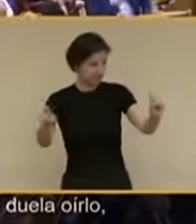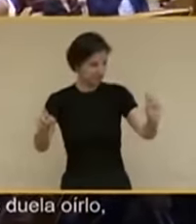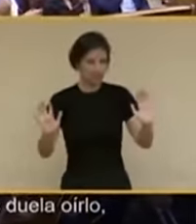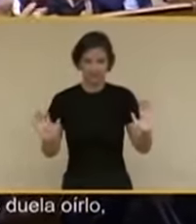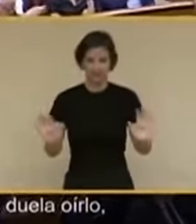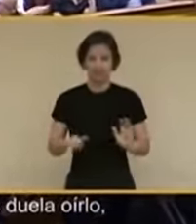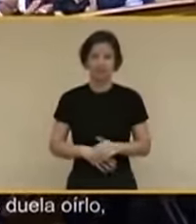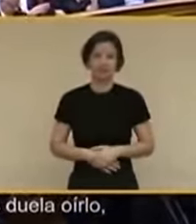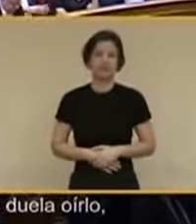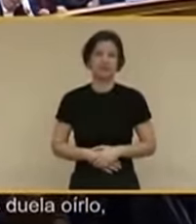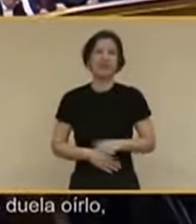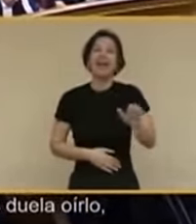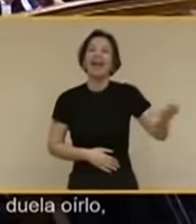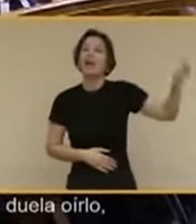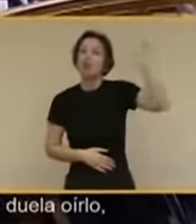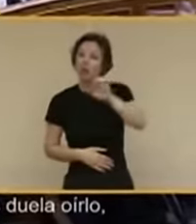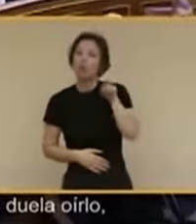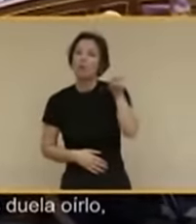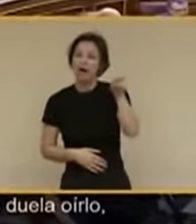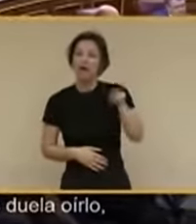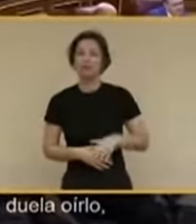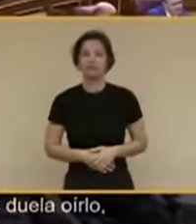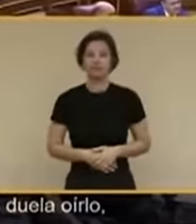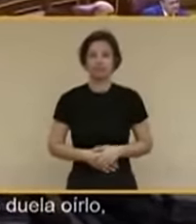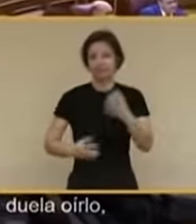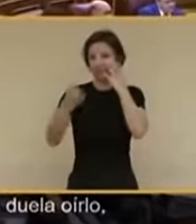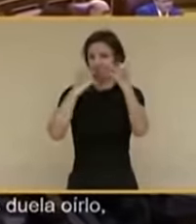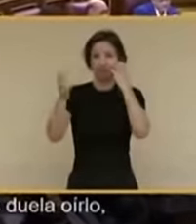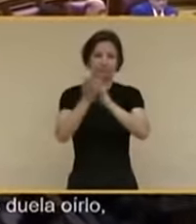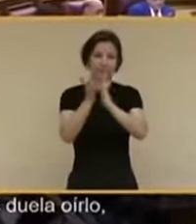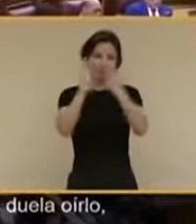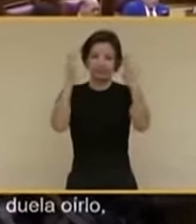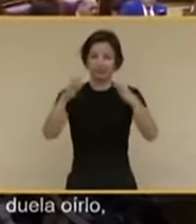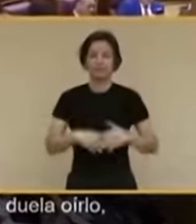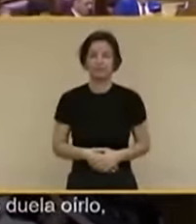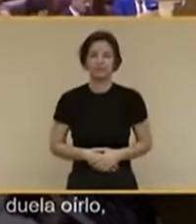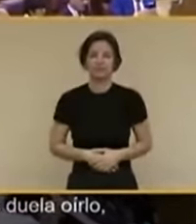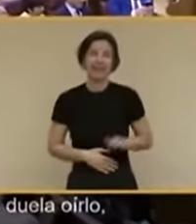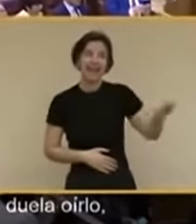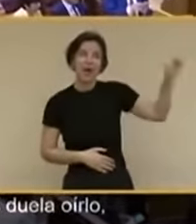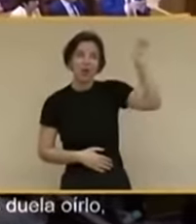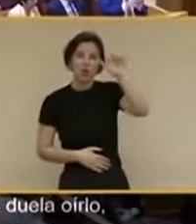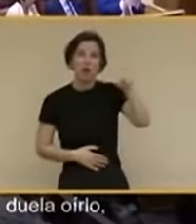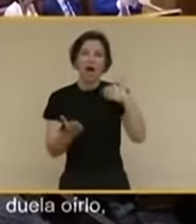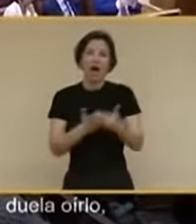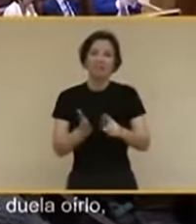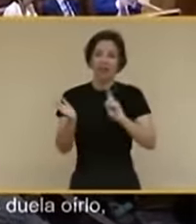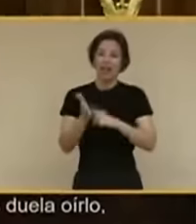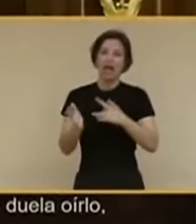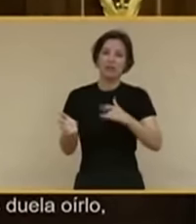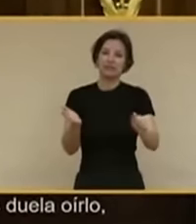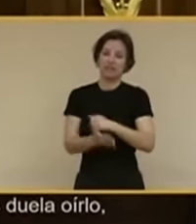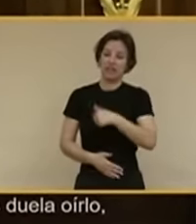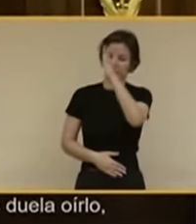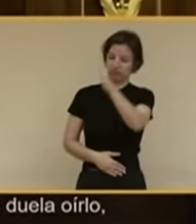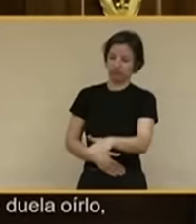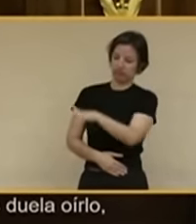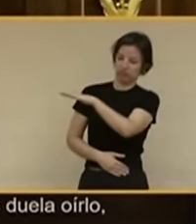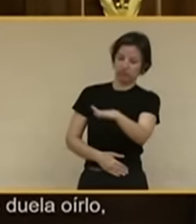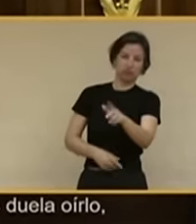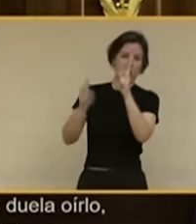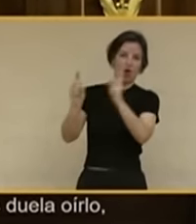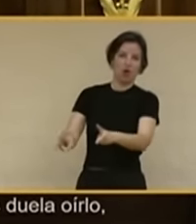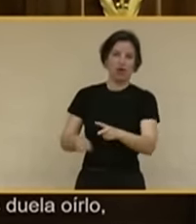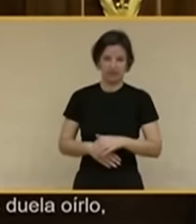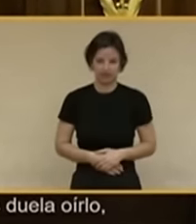señor Europa señorías Europa la ha bendecido Europa la ha